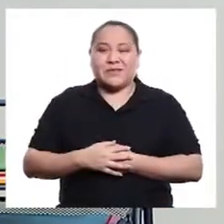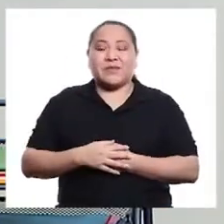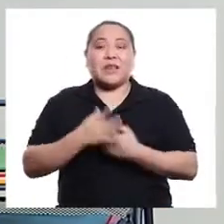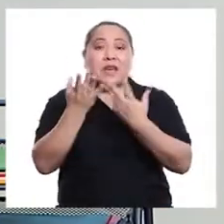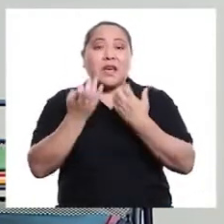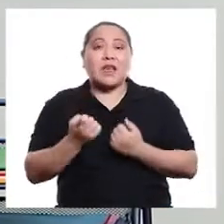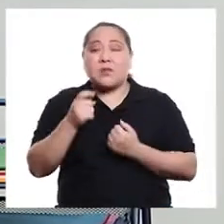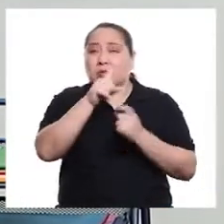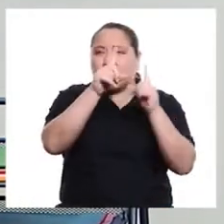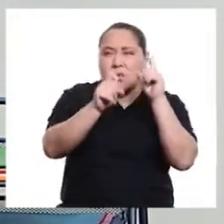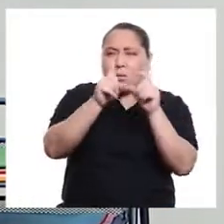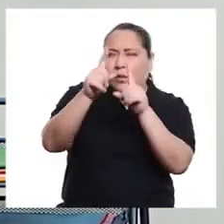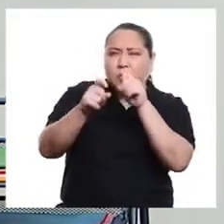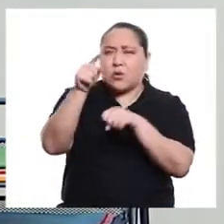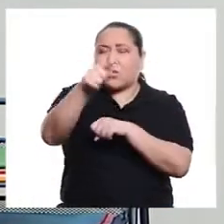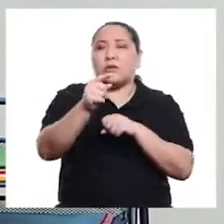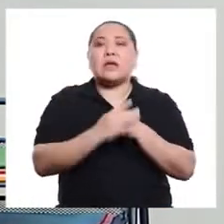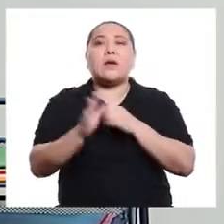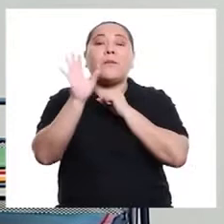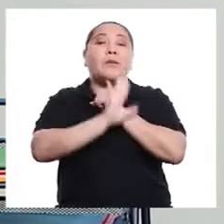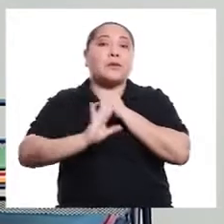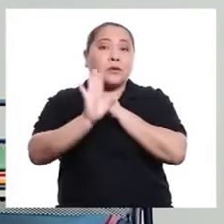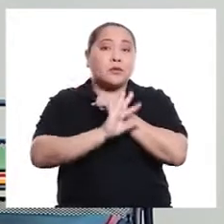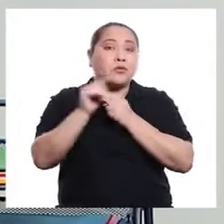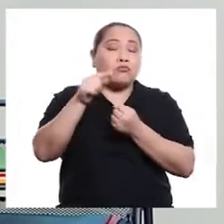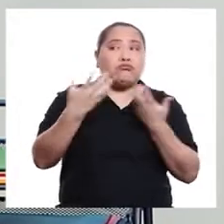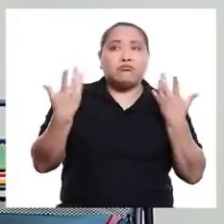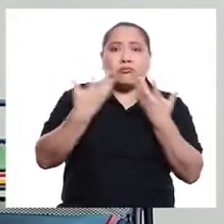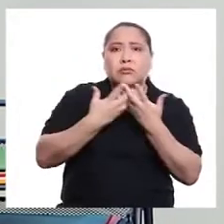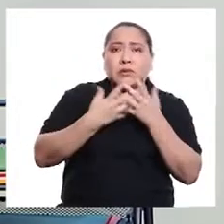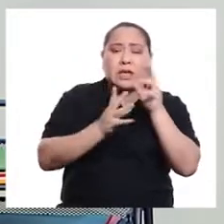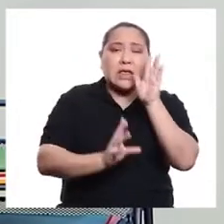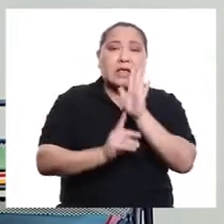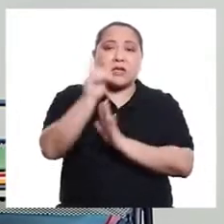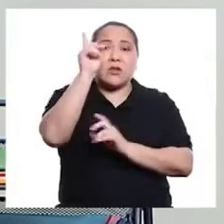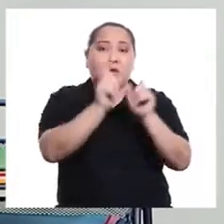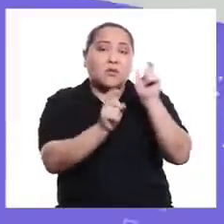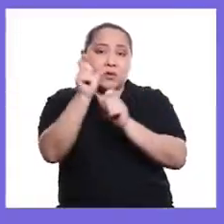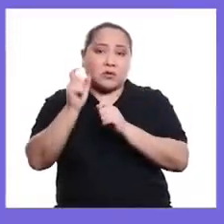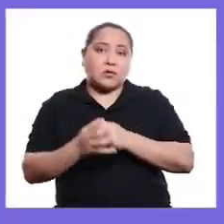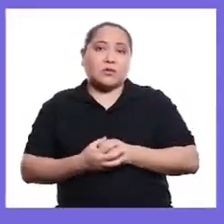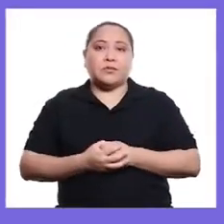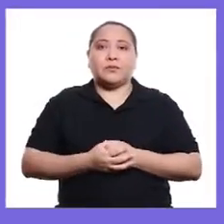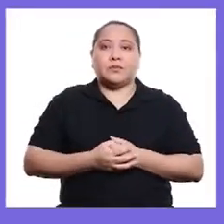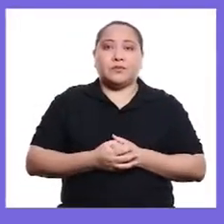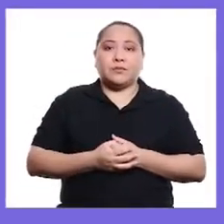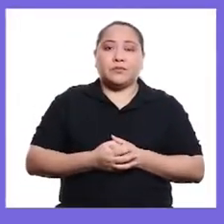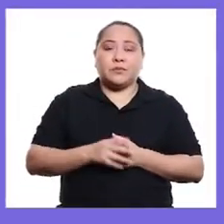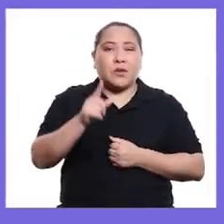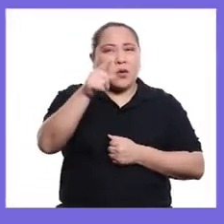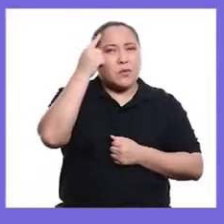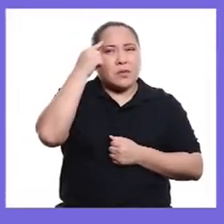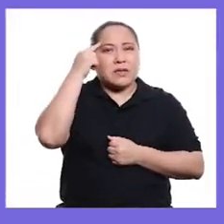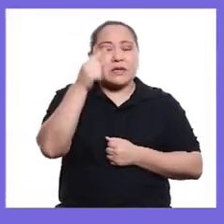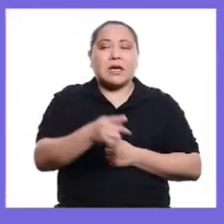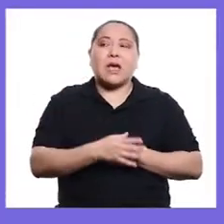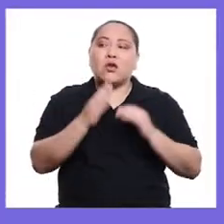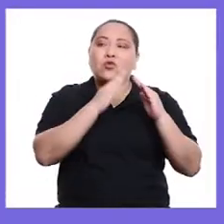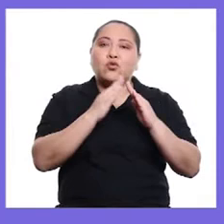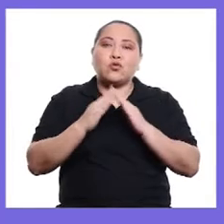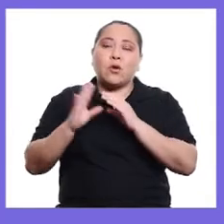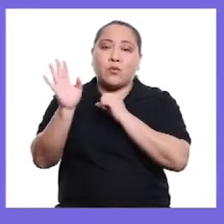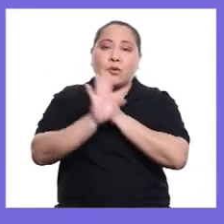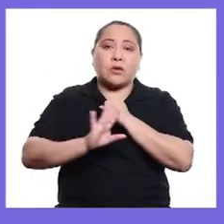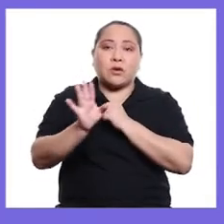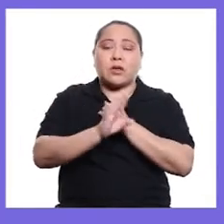Queremos hacerles unas preguntas sobre la seguridad en relación con el desarrollo de las personas. ¿Consideras que en ciudades seguras